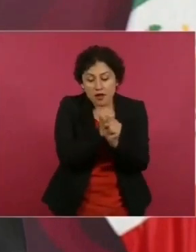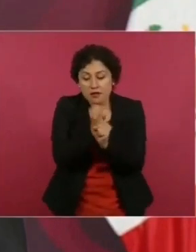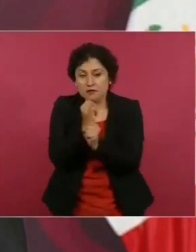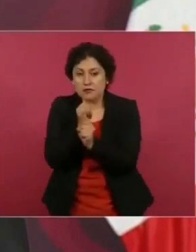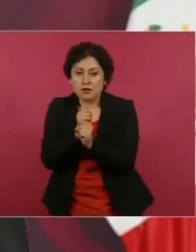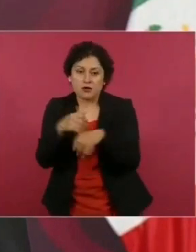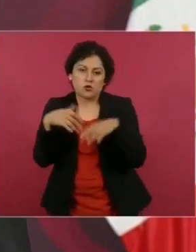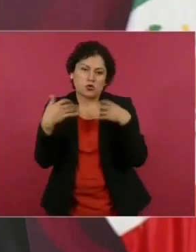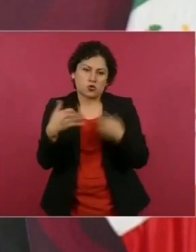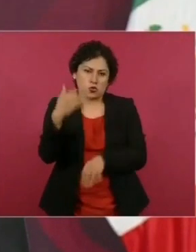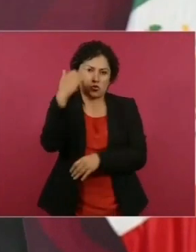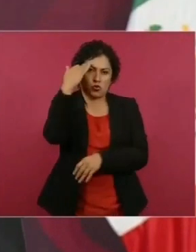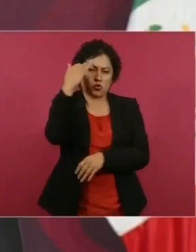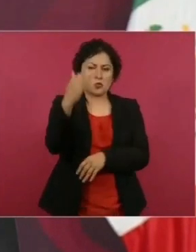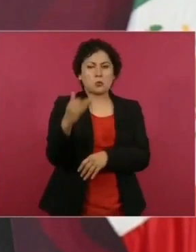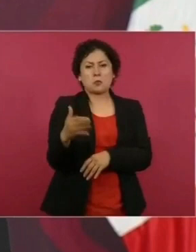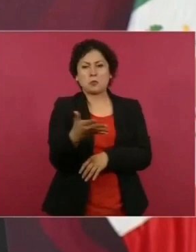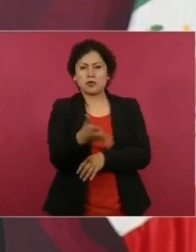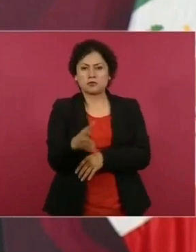3, 4 años,